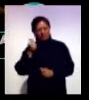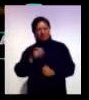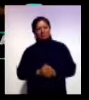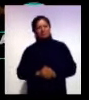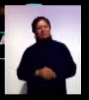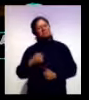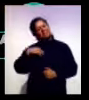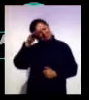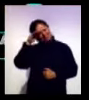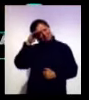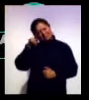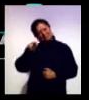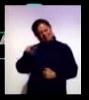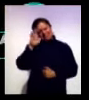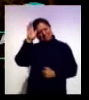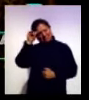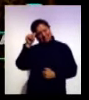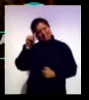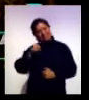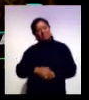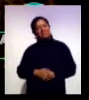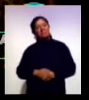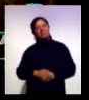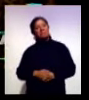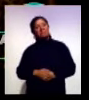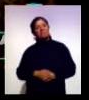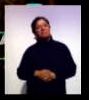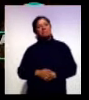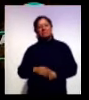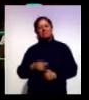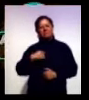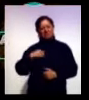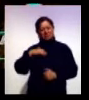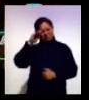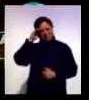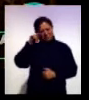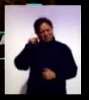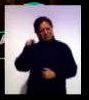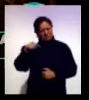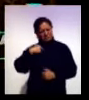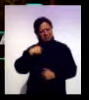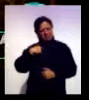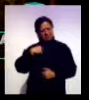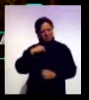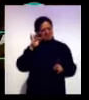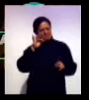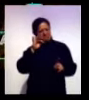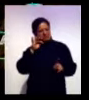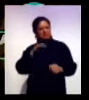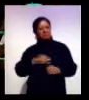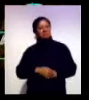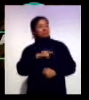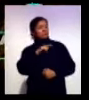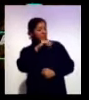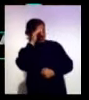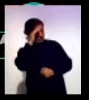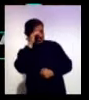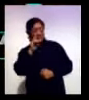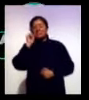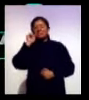Imagino que estará de acuerdo. Si no supiera tanto, diría que nos estás amenazando. ¿Lo cree usted? ¿Creer qué? Saber